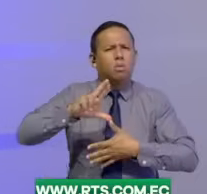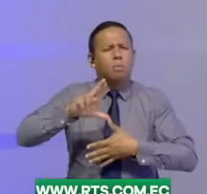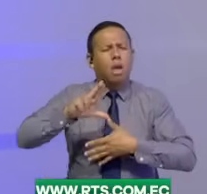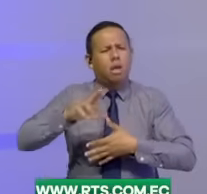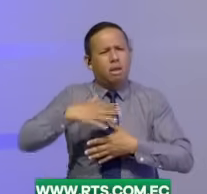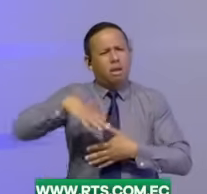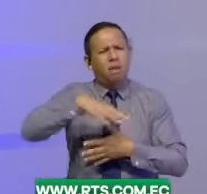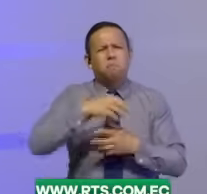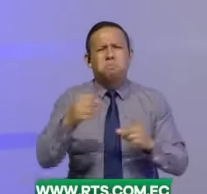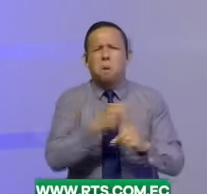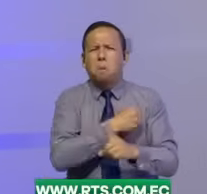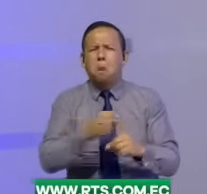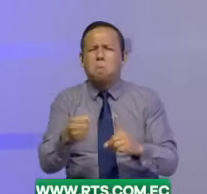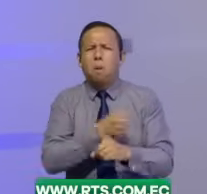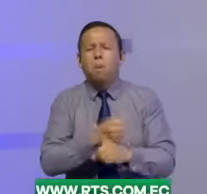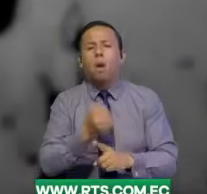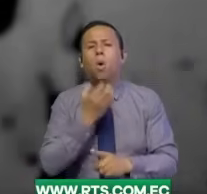Caribe.